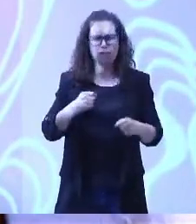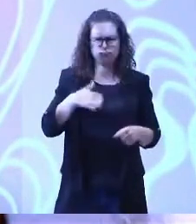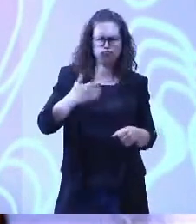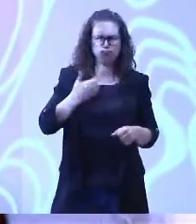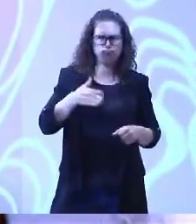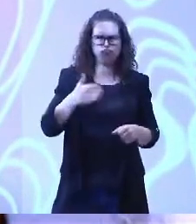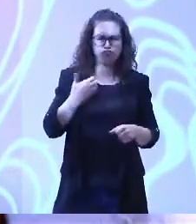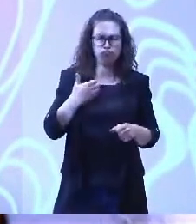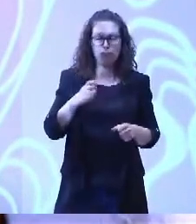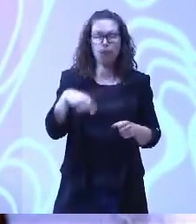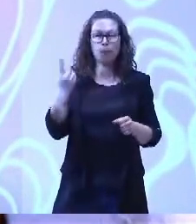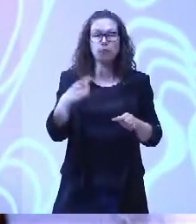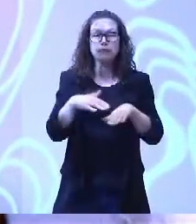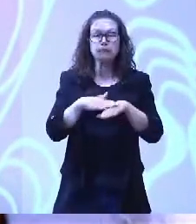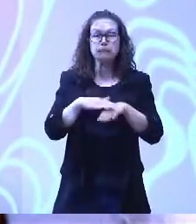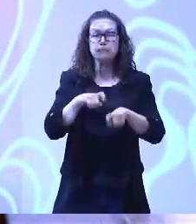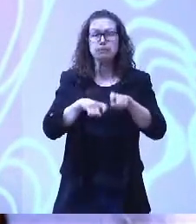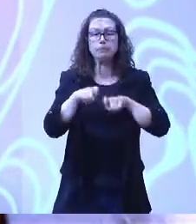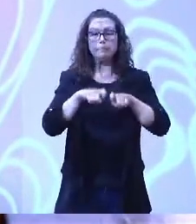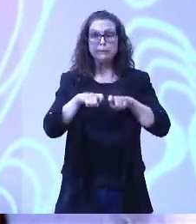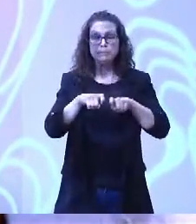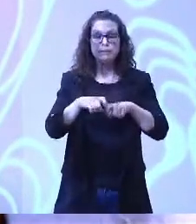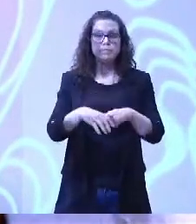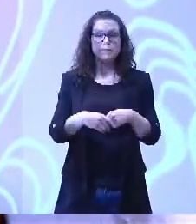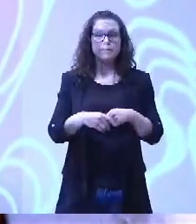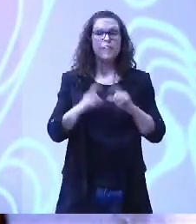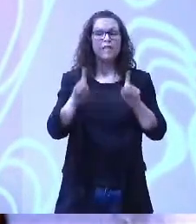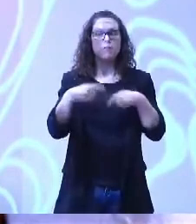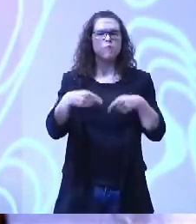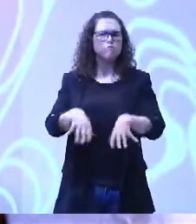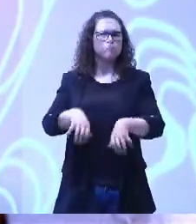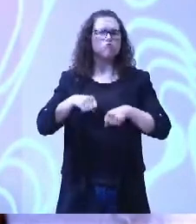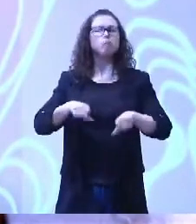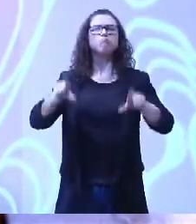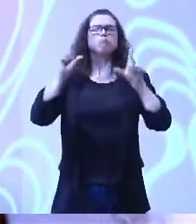luego es la rectificación y acaba con la apropiación.